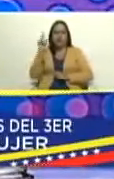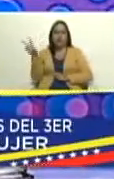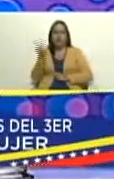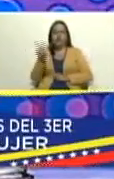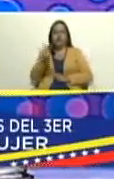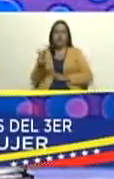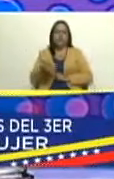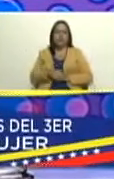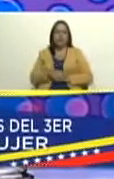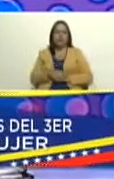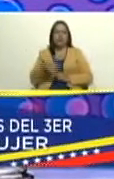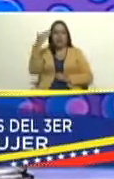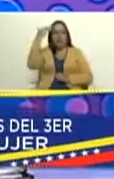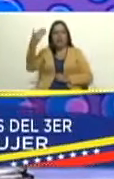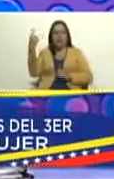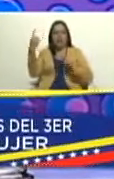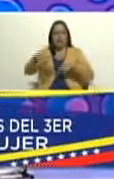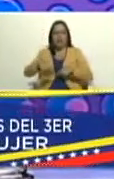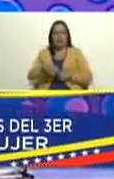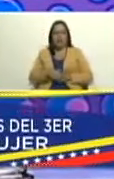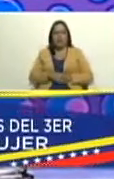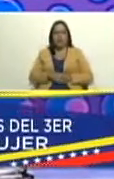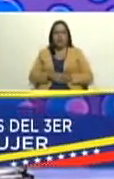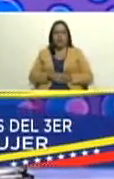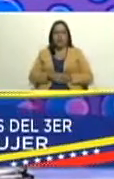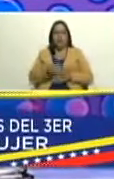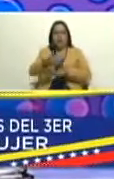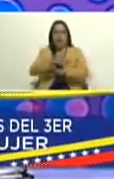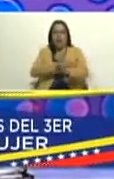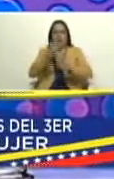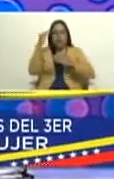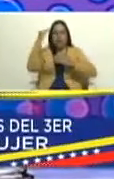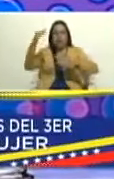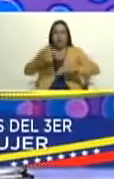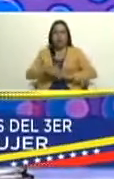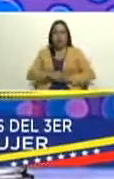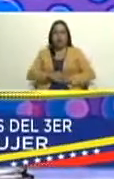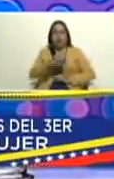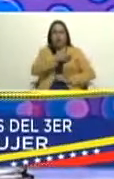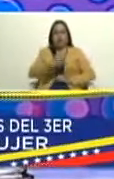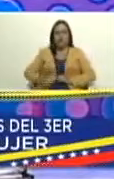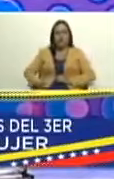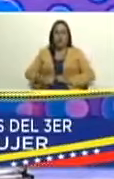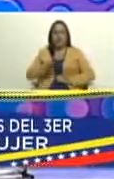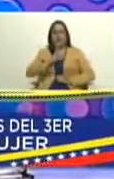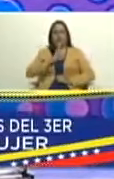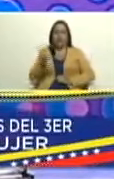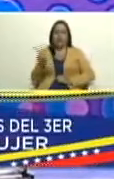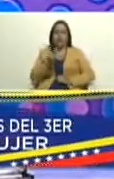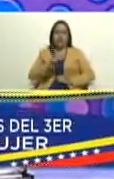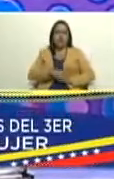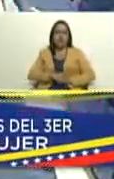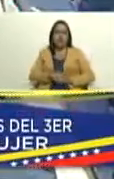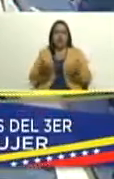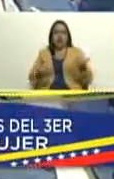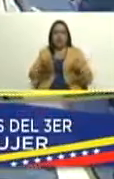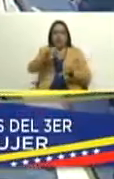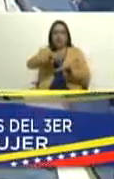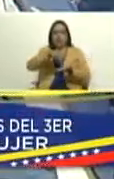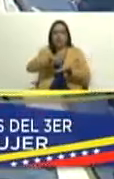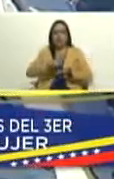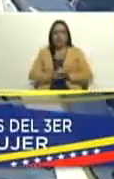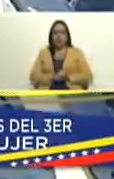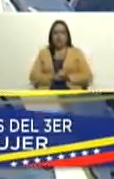venezolana. Saludo también, bueno, ya lo saludé, a Román Maniglia, presidente del Banco de Venezuela, presente,